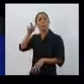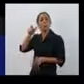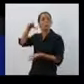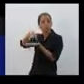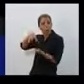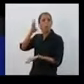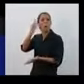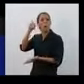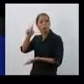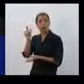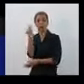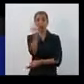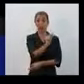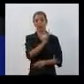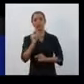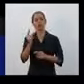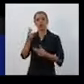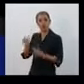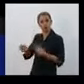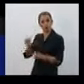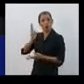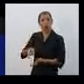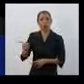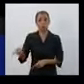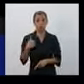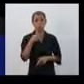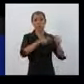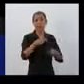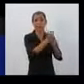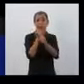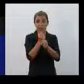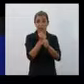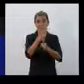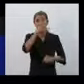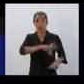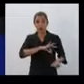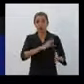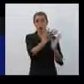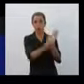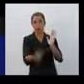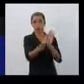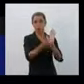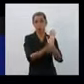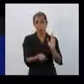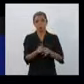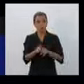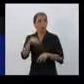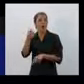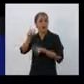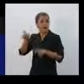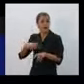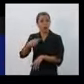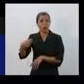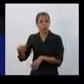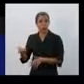y le sacó a los que viven de un salario dinero de sus bolsillos lo hizo con los que trabajan lo hizo con los jubilados